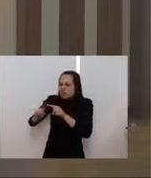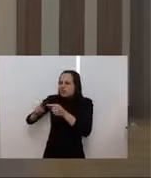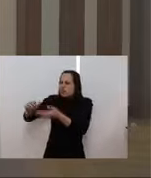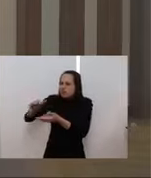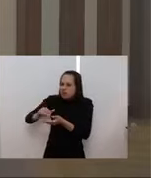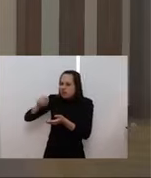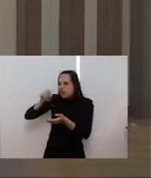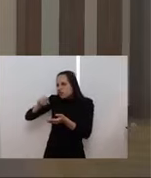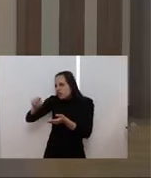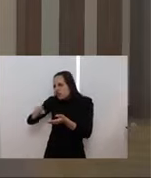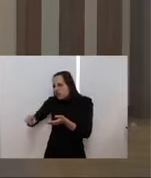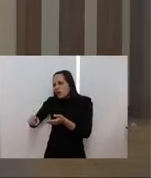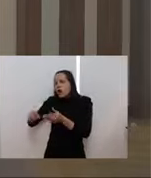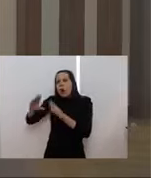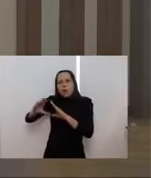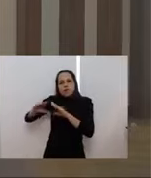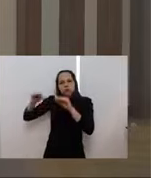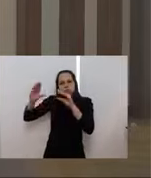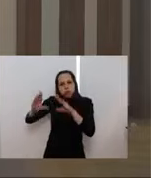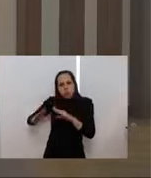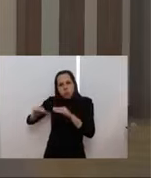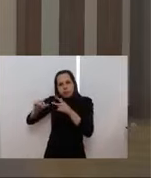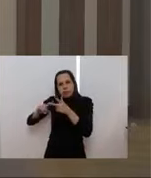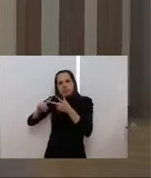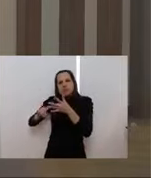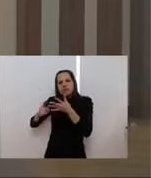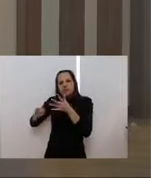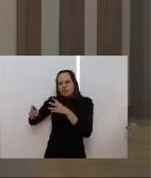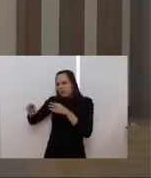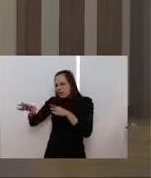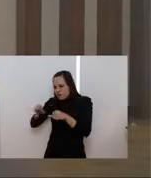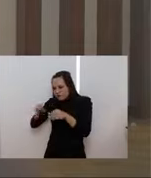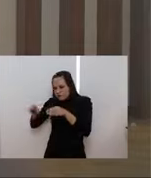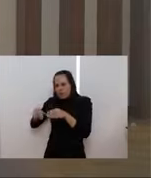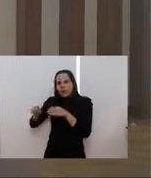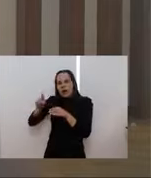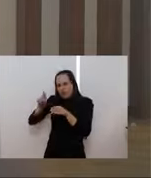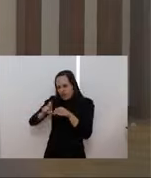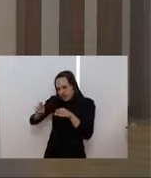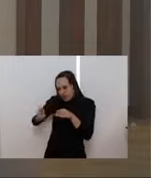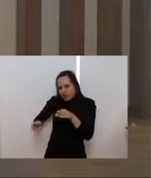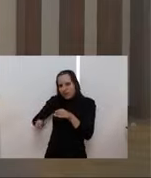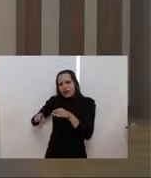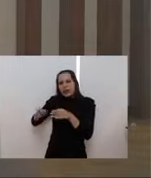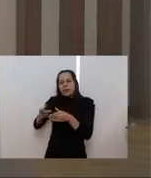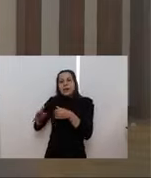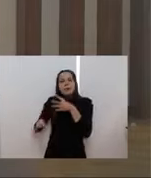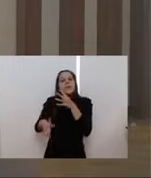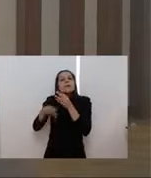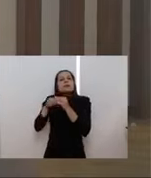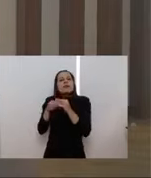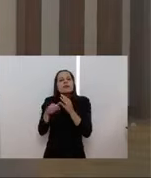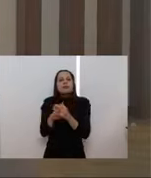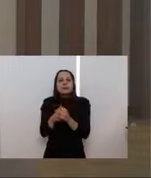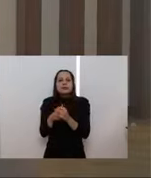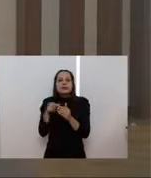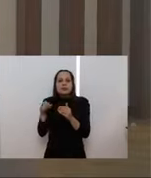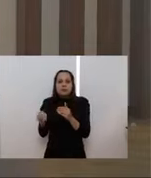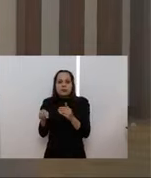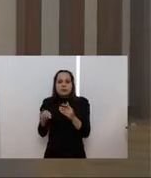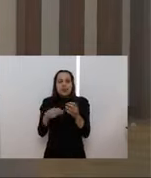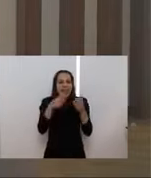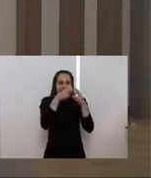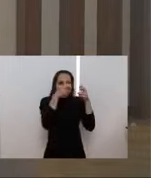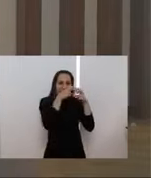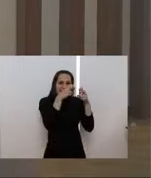sistema de bombeo el sistema de vacío y el sistema de correo neumático al igual que la actualización de nuestra planta eléctrica